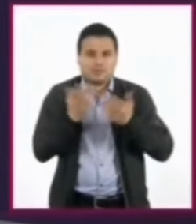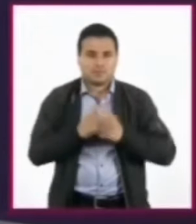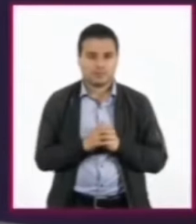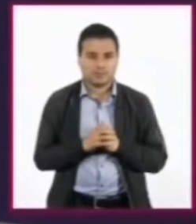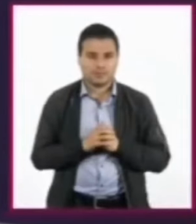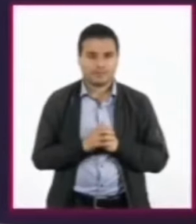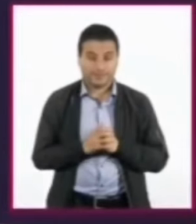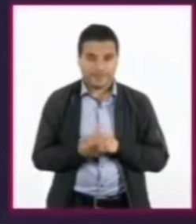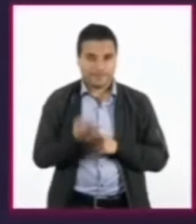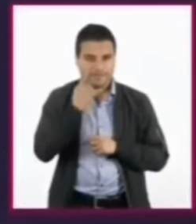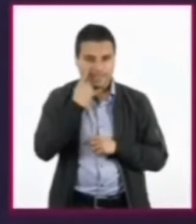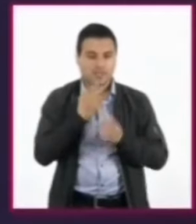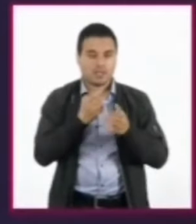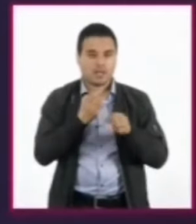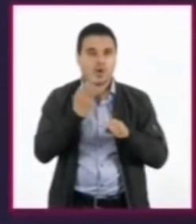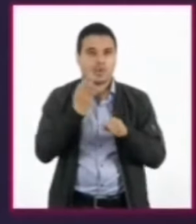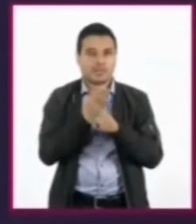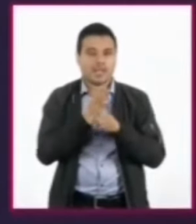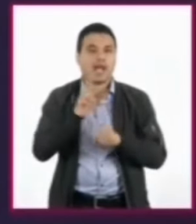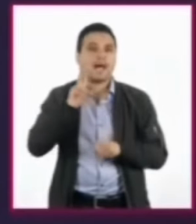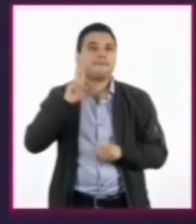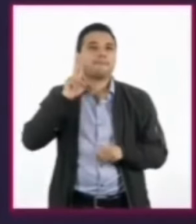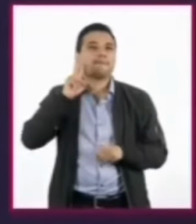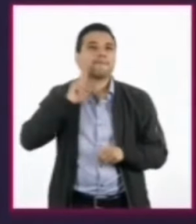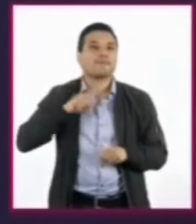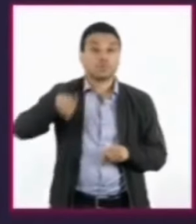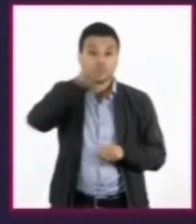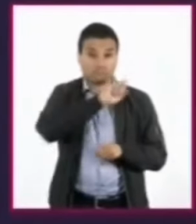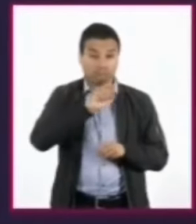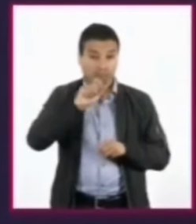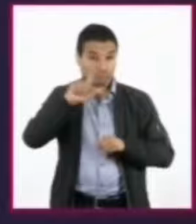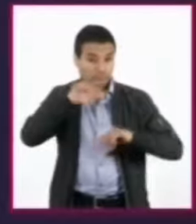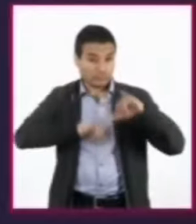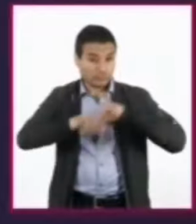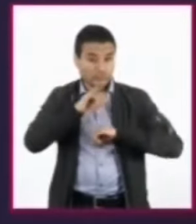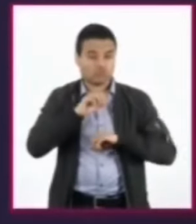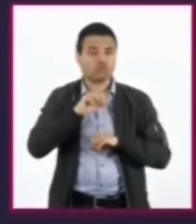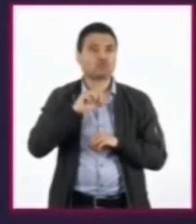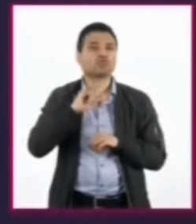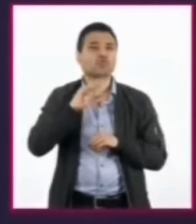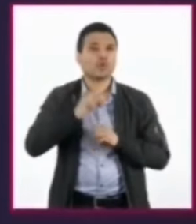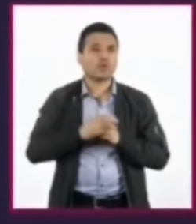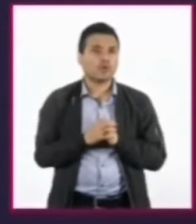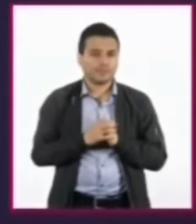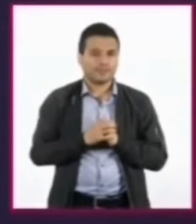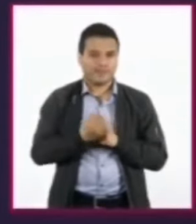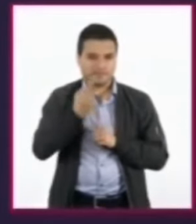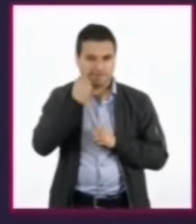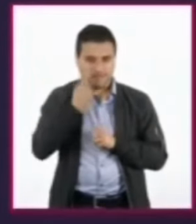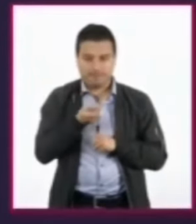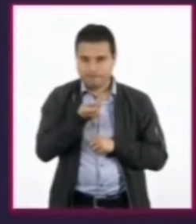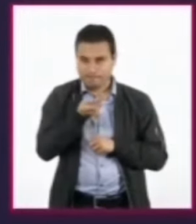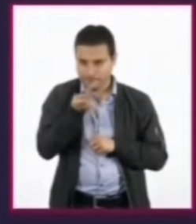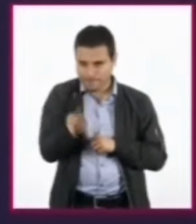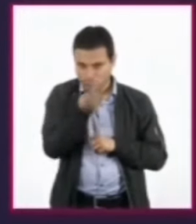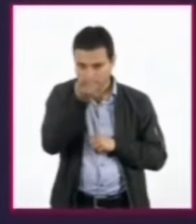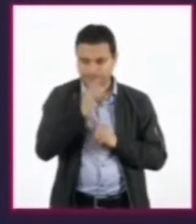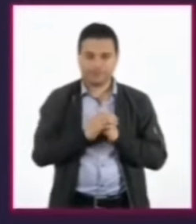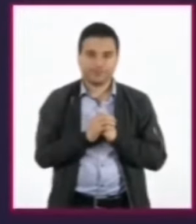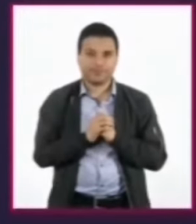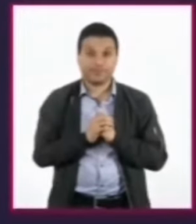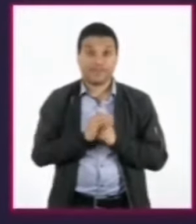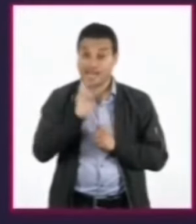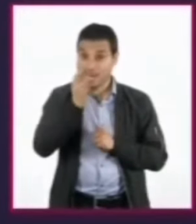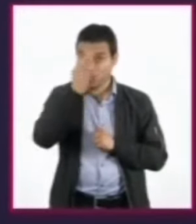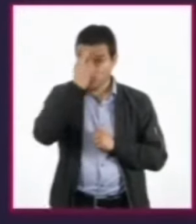Ahora pondremos a prueba sus habilidades científicas. Reflexionen las siguientes preguntas. Recuerden